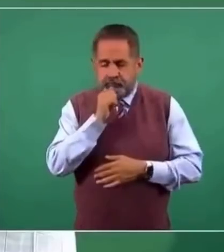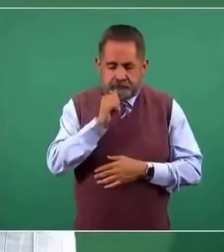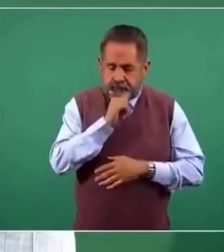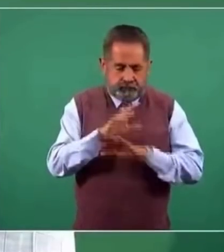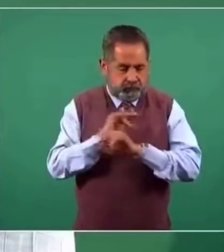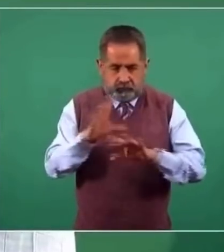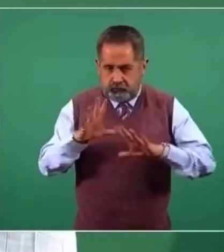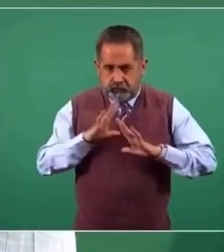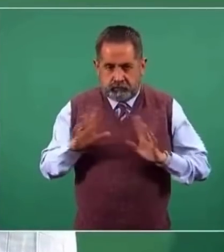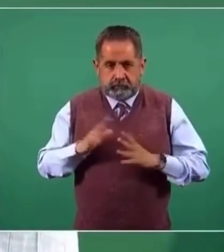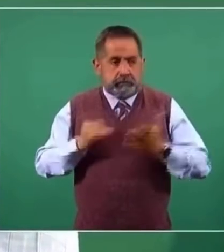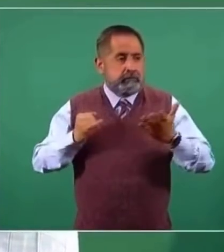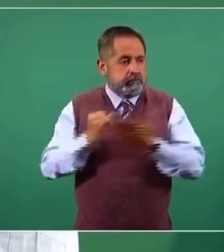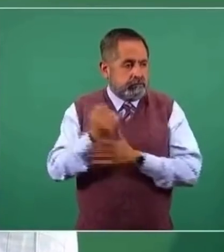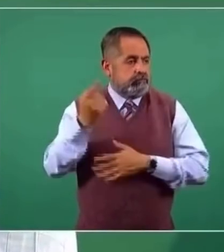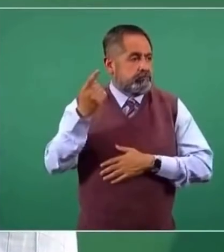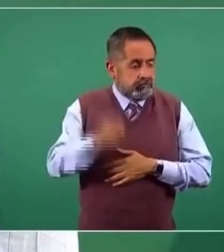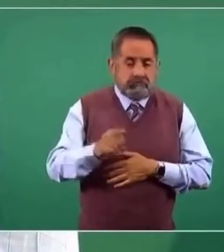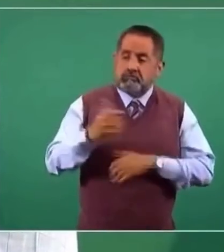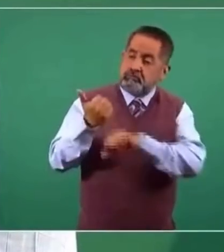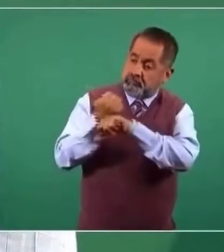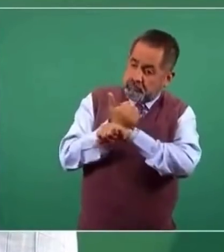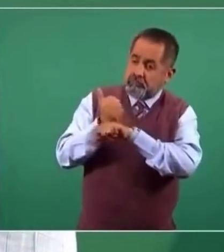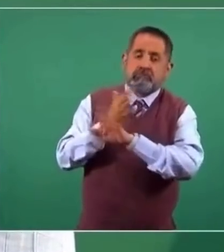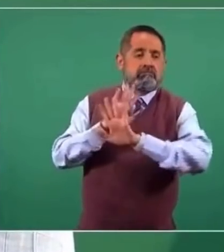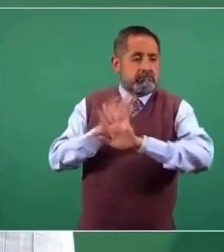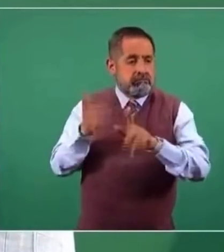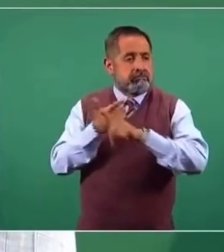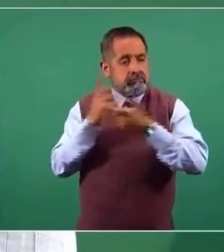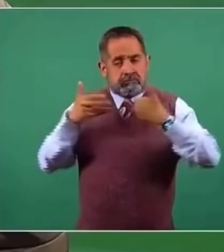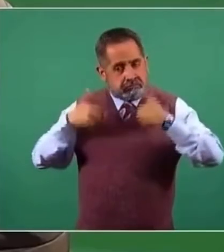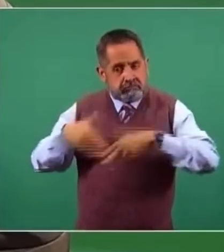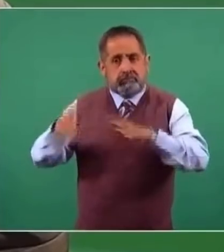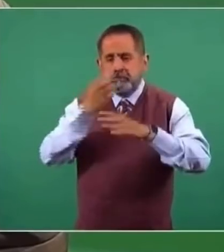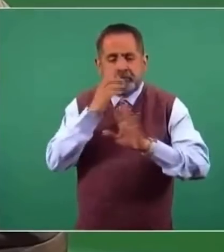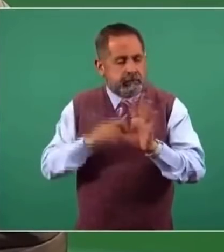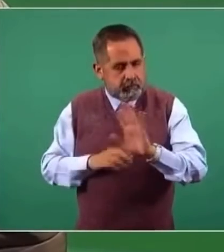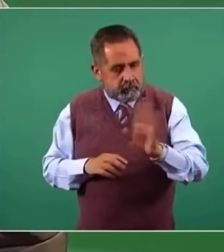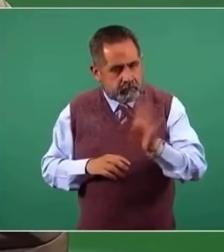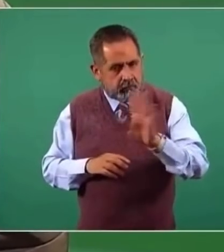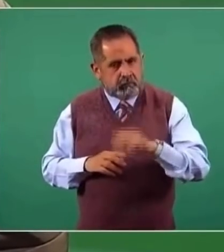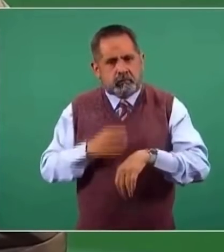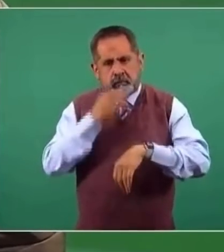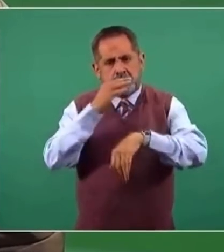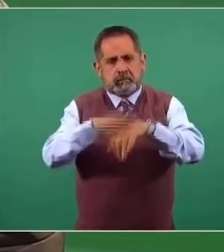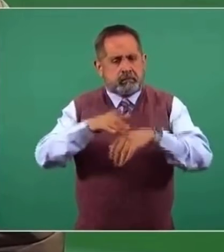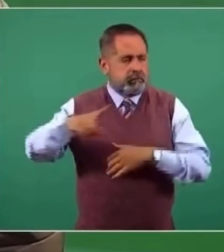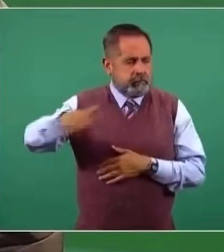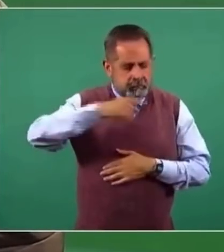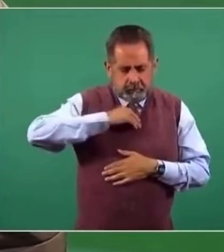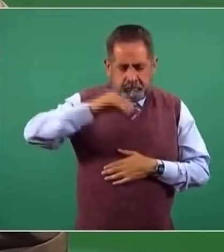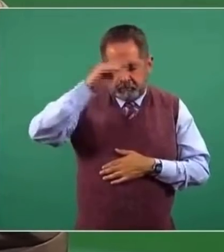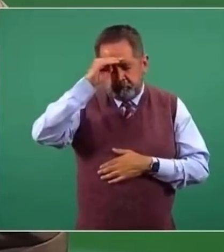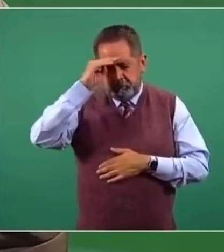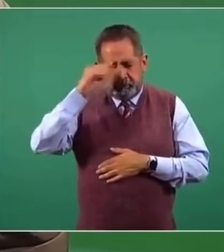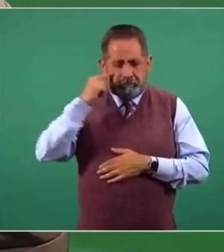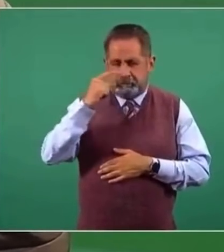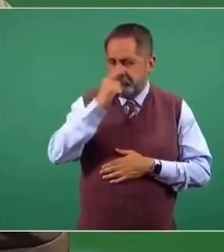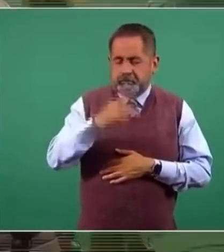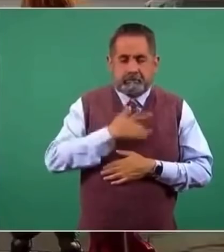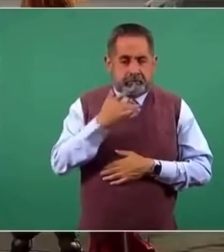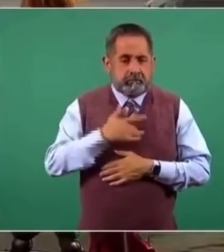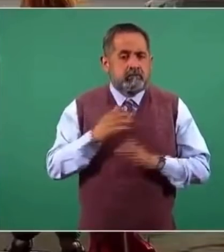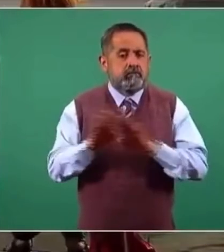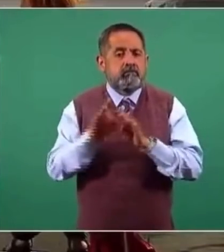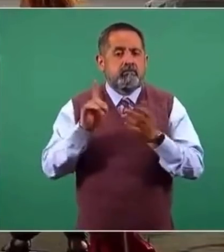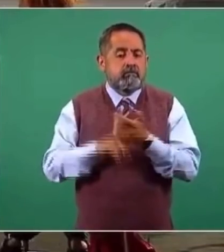como una ya indicación o algo que necesariamente va a suceder, pero sí es bueno comentarlo, igual para que la población lo sepa, en